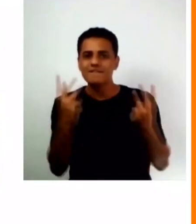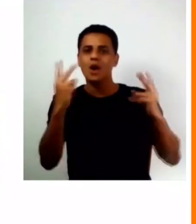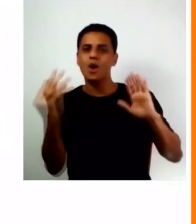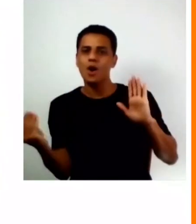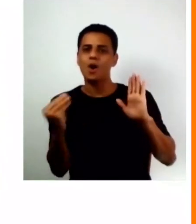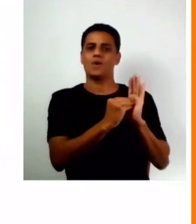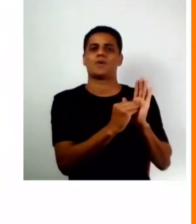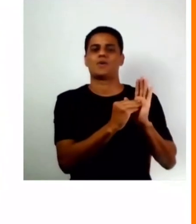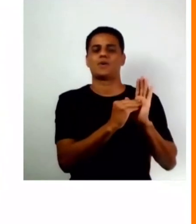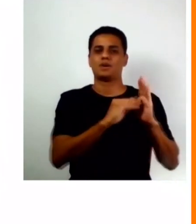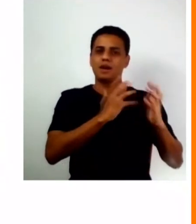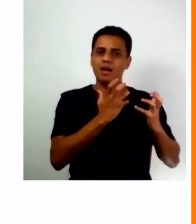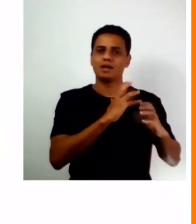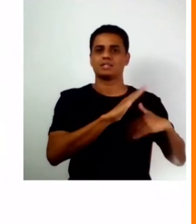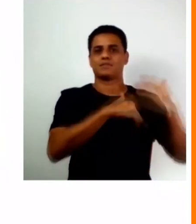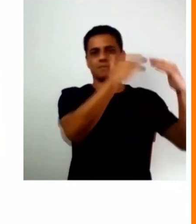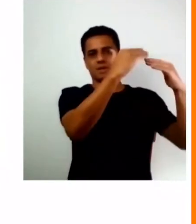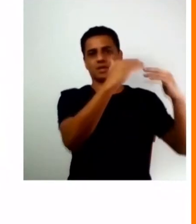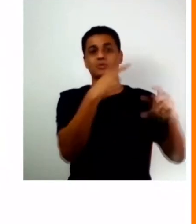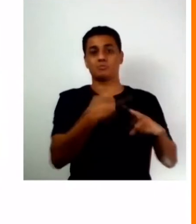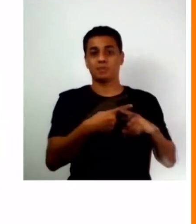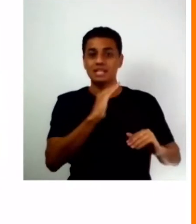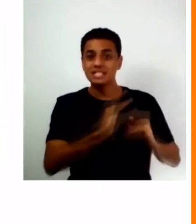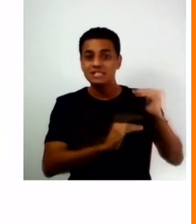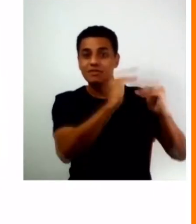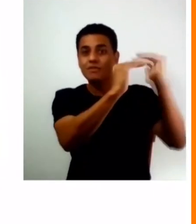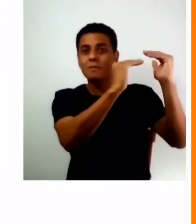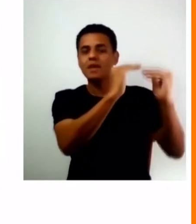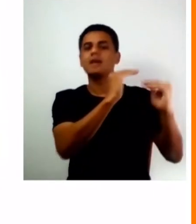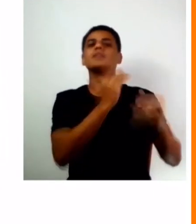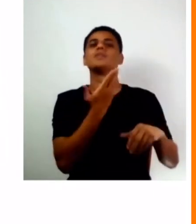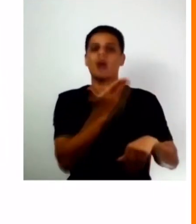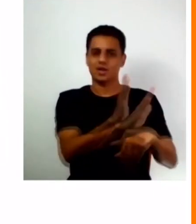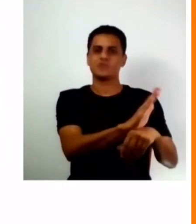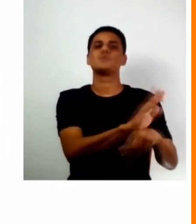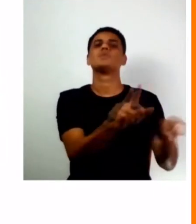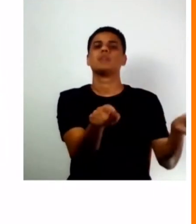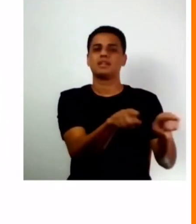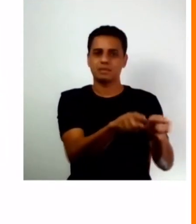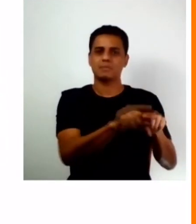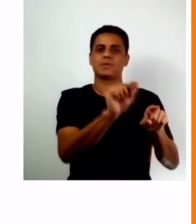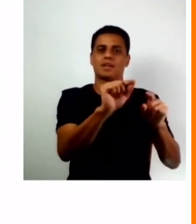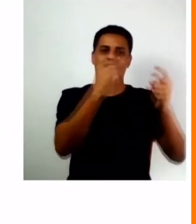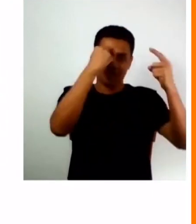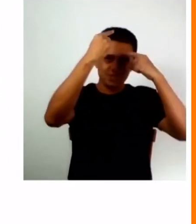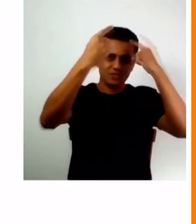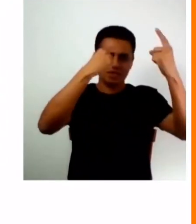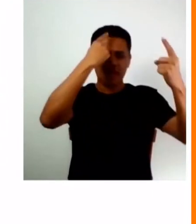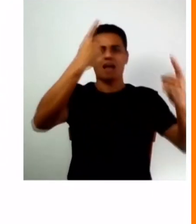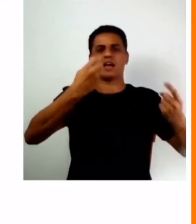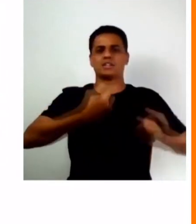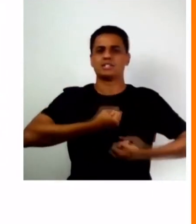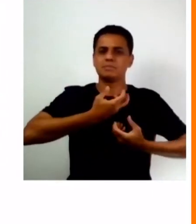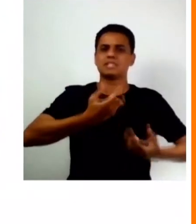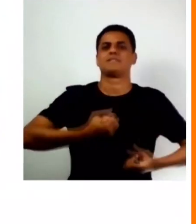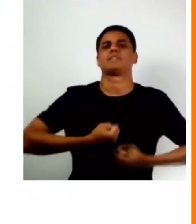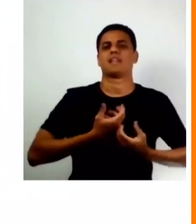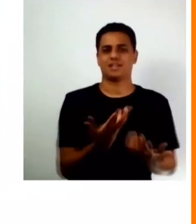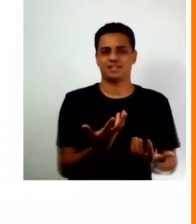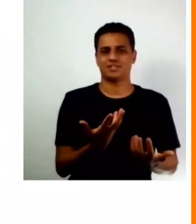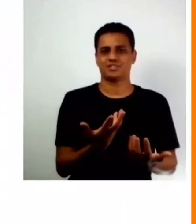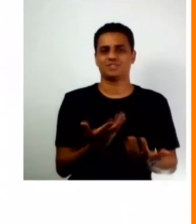porque o desarrollo tamén incida posteriormente en a creatividade e na expresividade. Aquí está a función